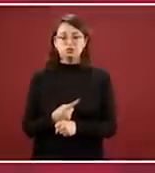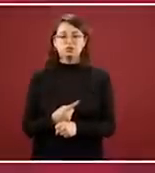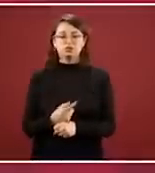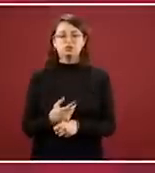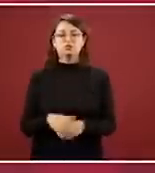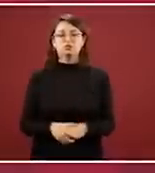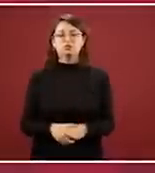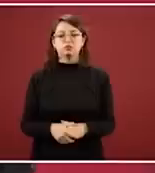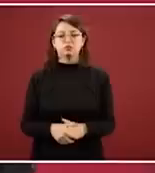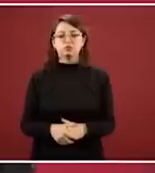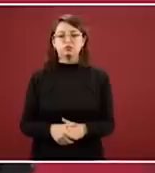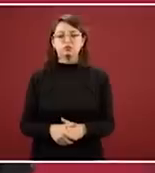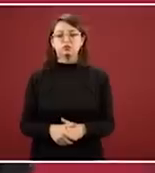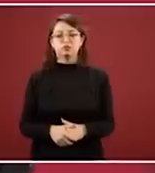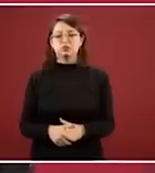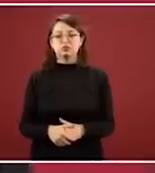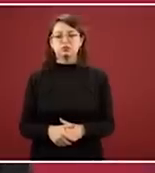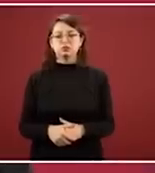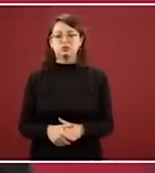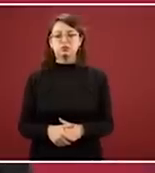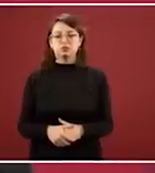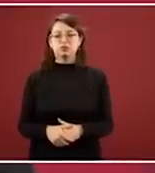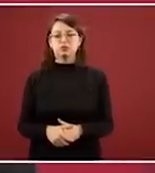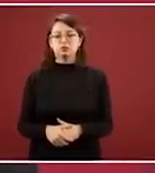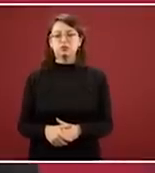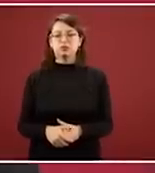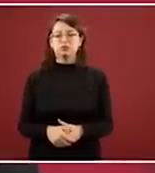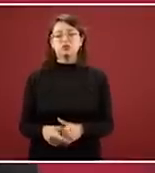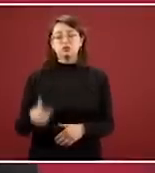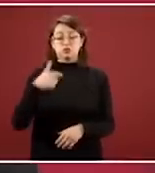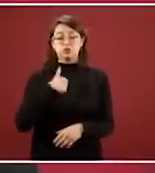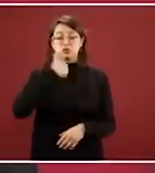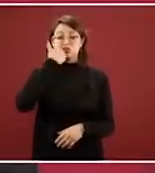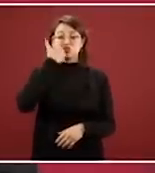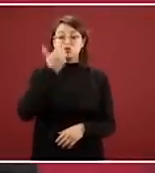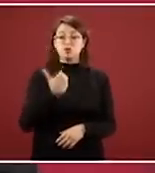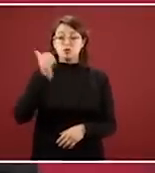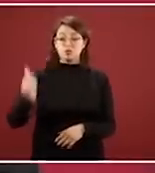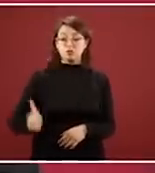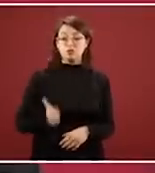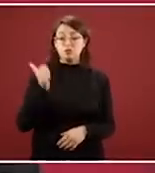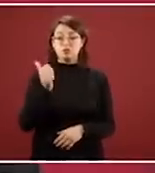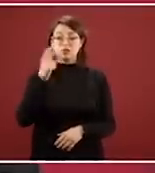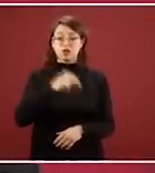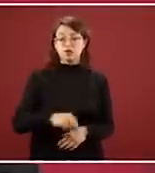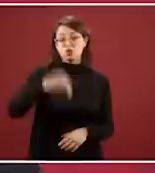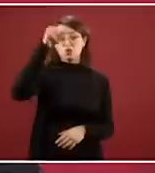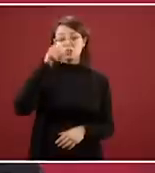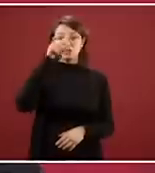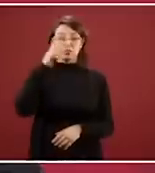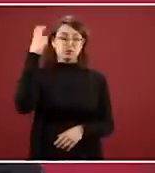Yo voy a aprovechar para hacer una gira por el norte. Voy a ir también a Chihuahua.